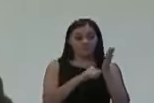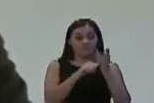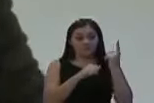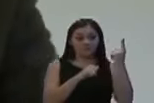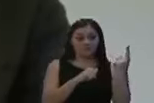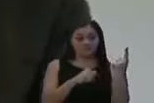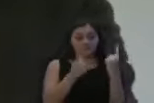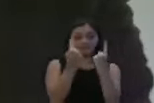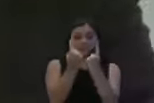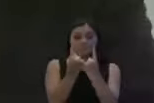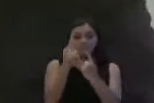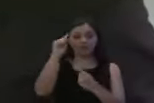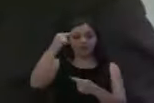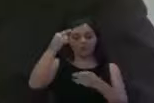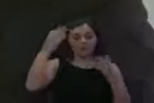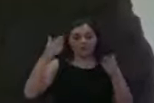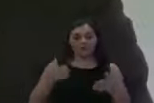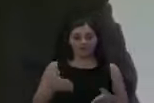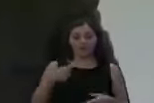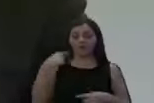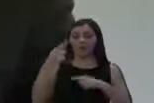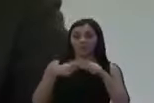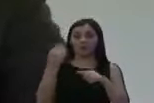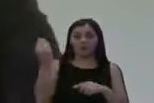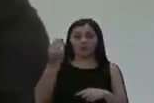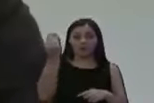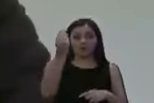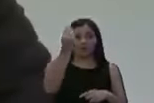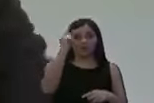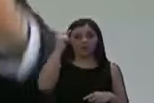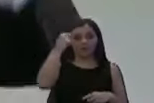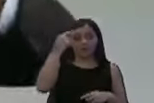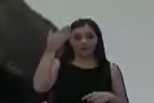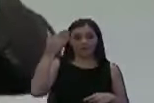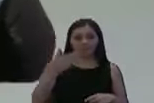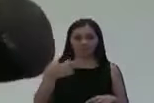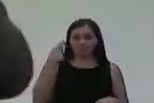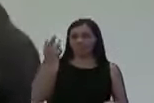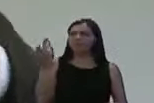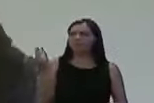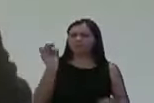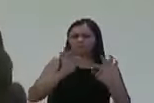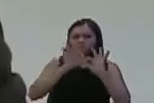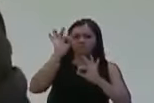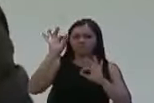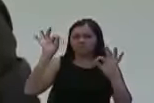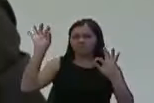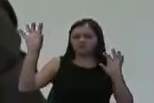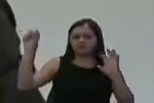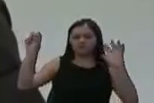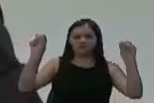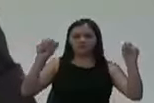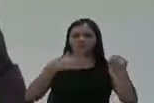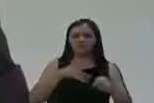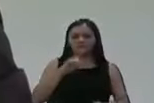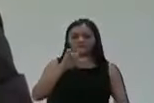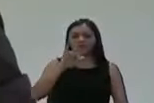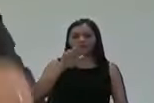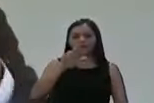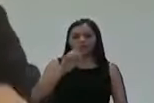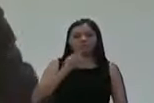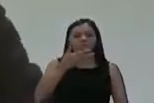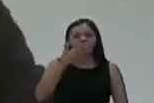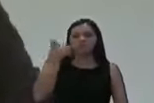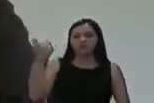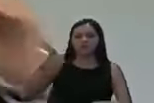que pese a su juventud Cuando hacemos evaluaciones los gobernadores porque hacemos con método cuantificado etcétera Lira normalmente sale